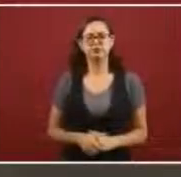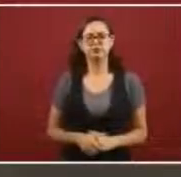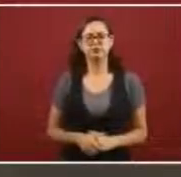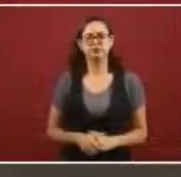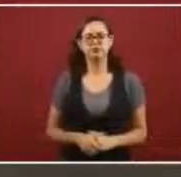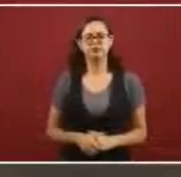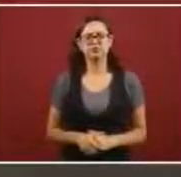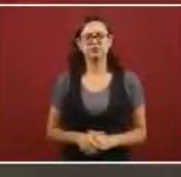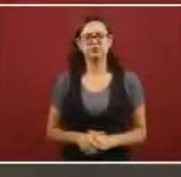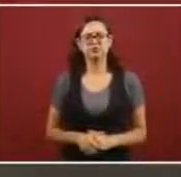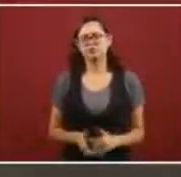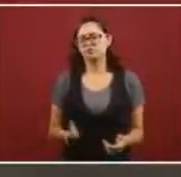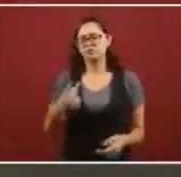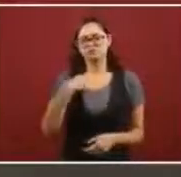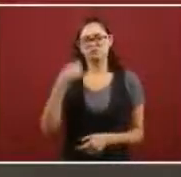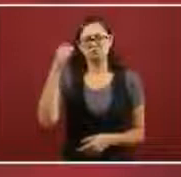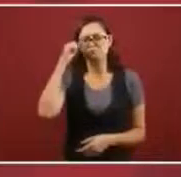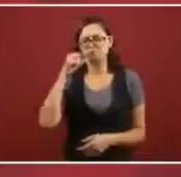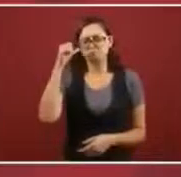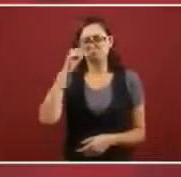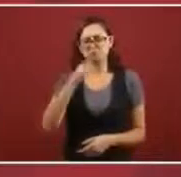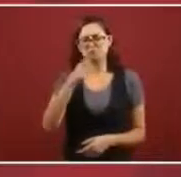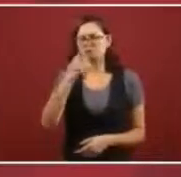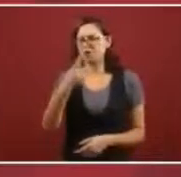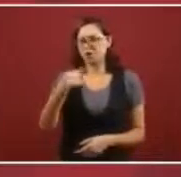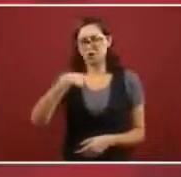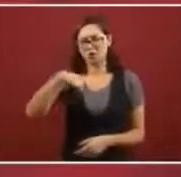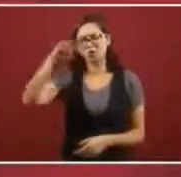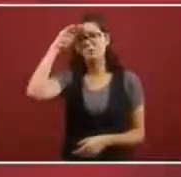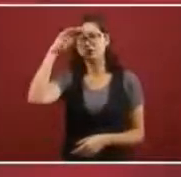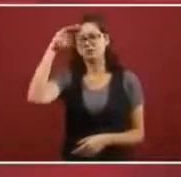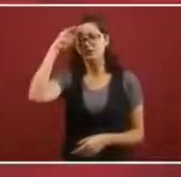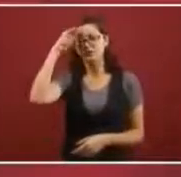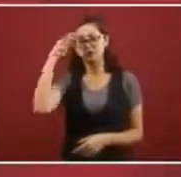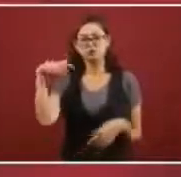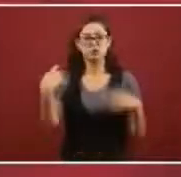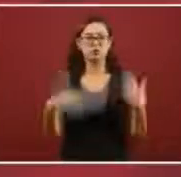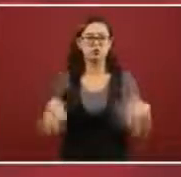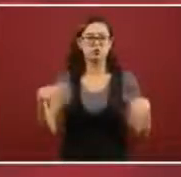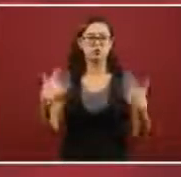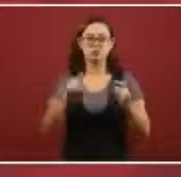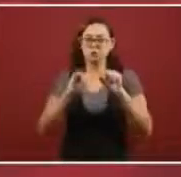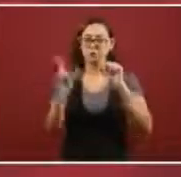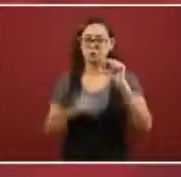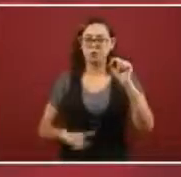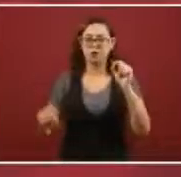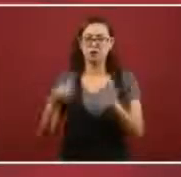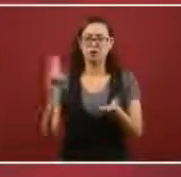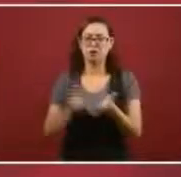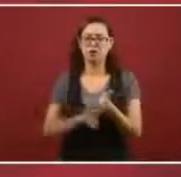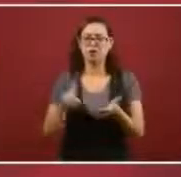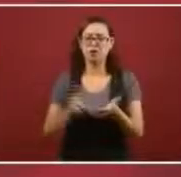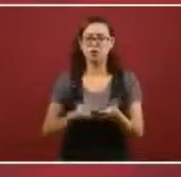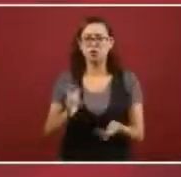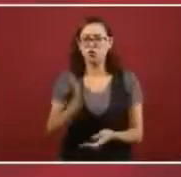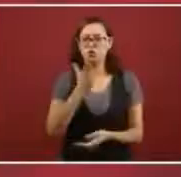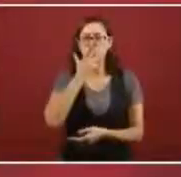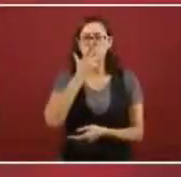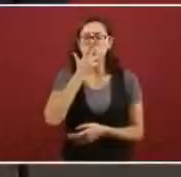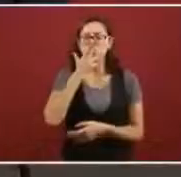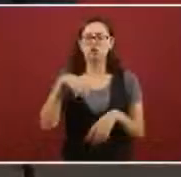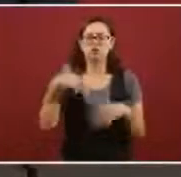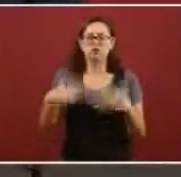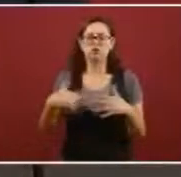he dicho y pienso que ese es el tesoro que tenemos para rescatar a nuestro